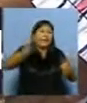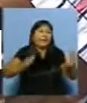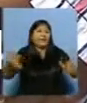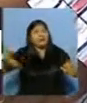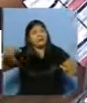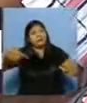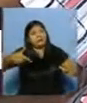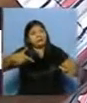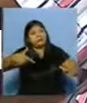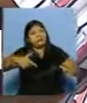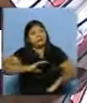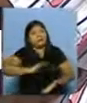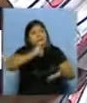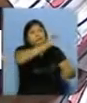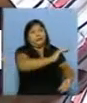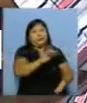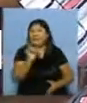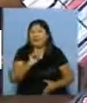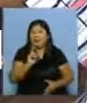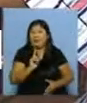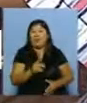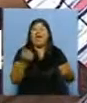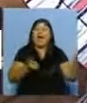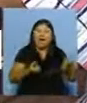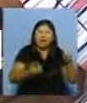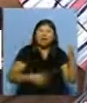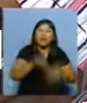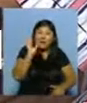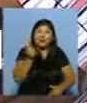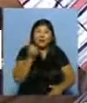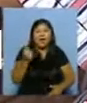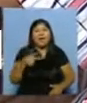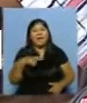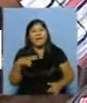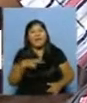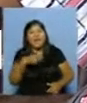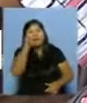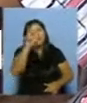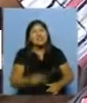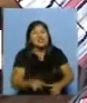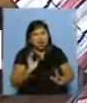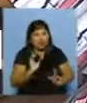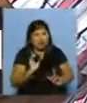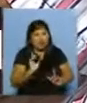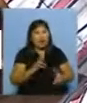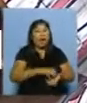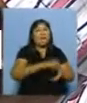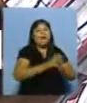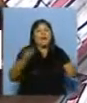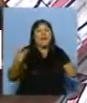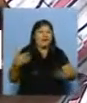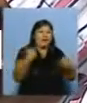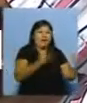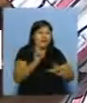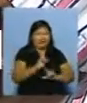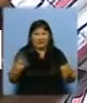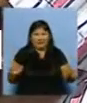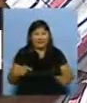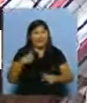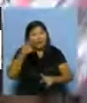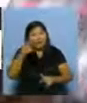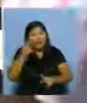Pero no, por ahora no va a haber restricciones de ese tipo. En la medida que los precios sigan como están, el problema se va a seguir agravando y va a haber